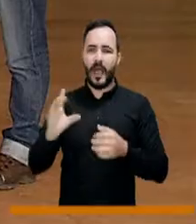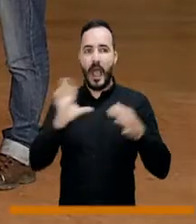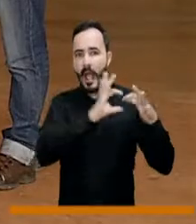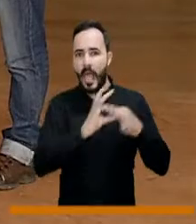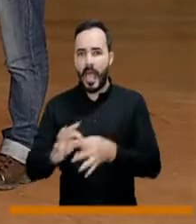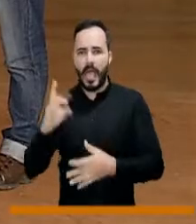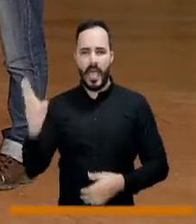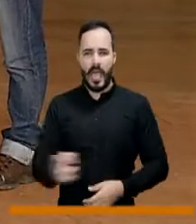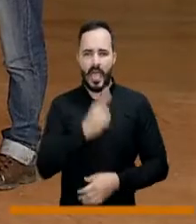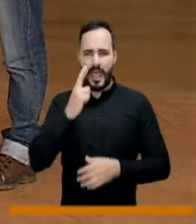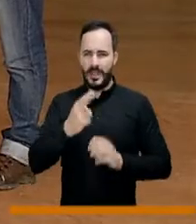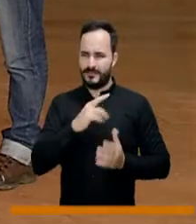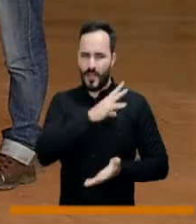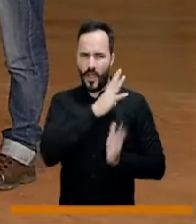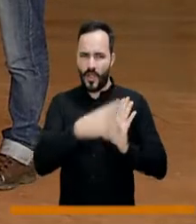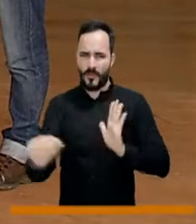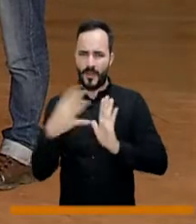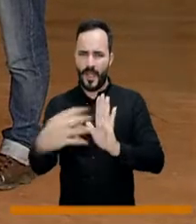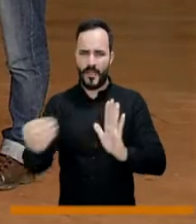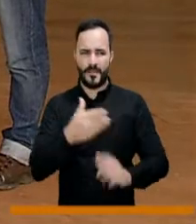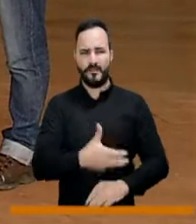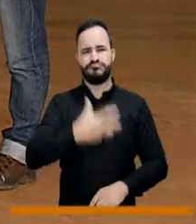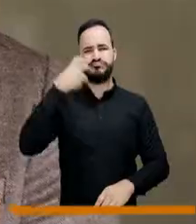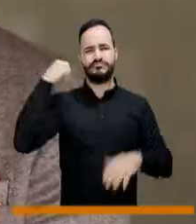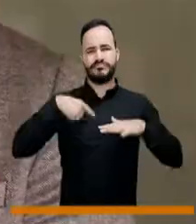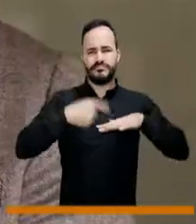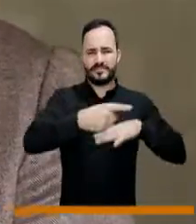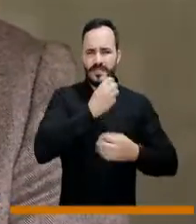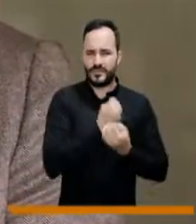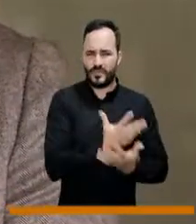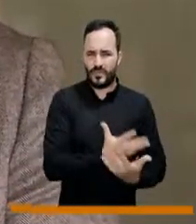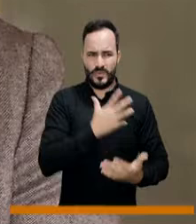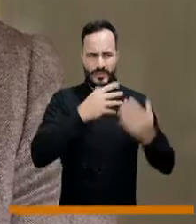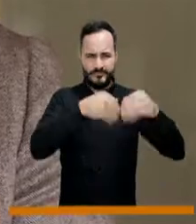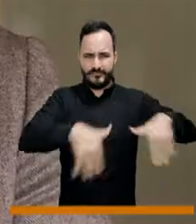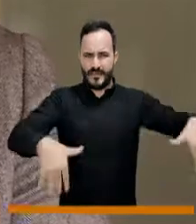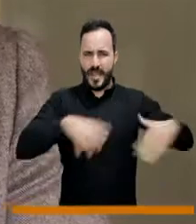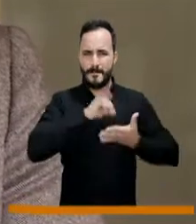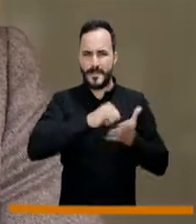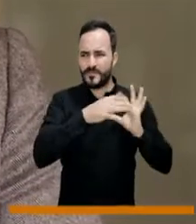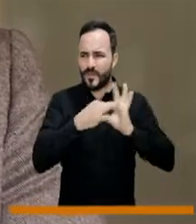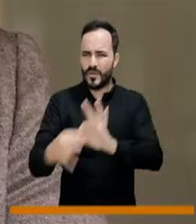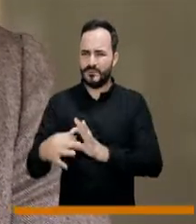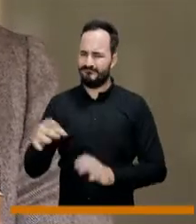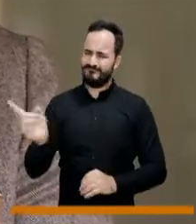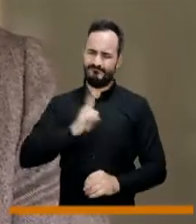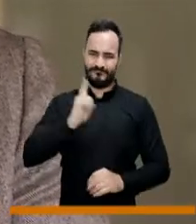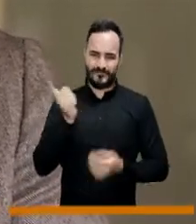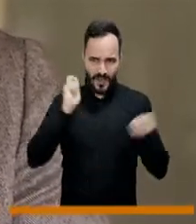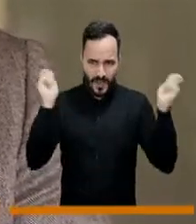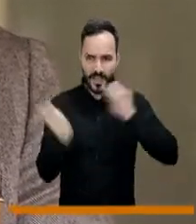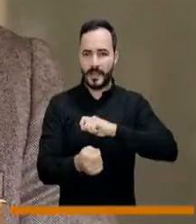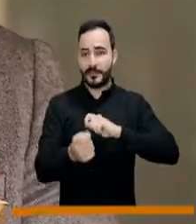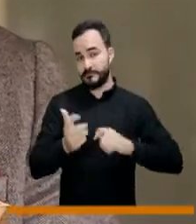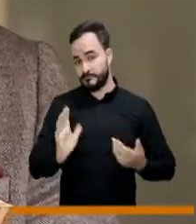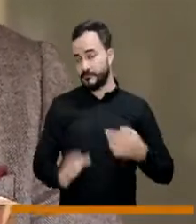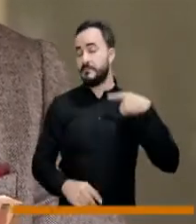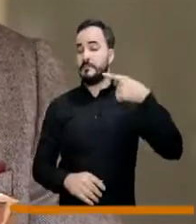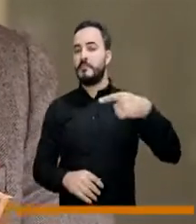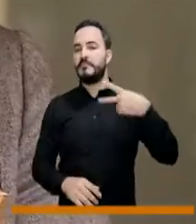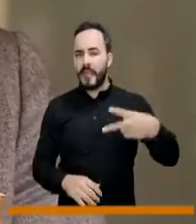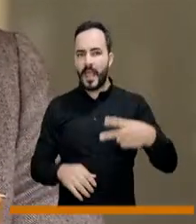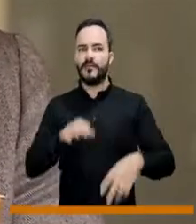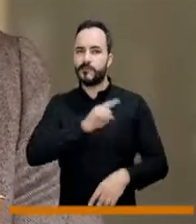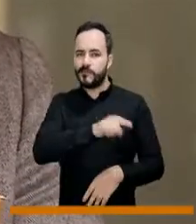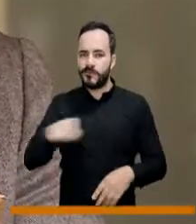política, no replicando lo que hacen los modelos de estructuras políticas tradicionales. Entonces yo creo que sí hay esperanza porque hay unas juventudes que quieren transformar,